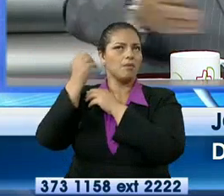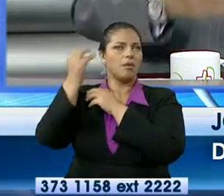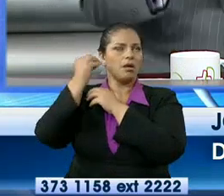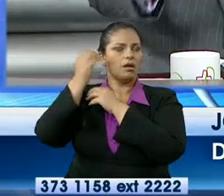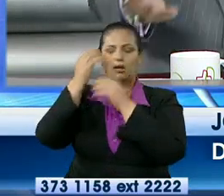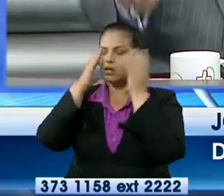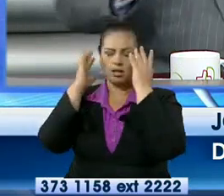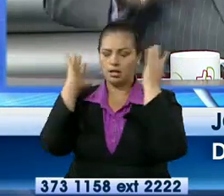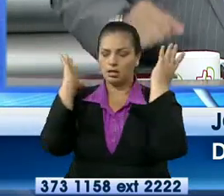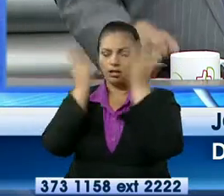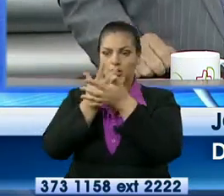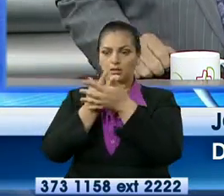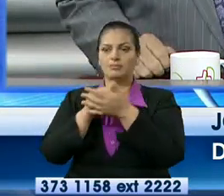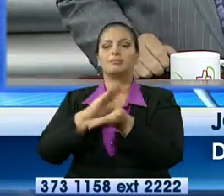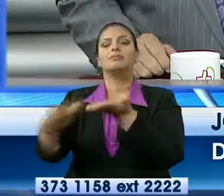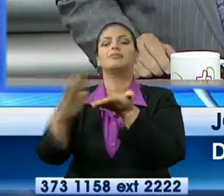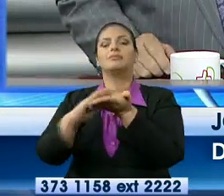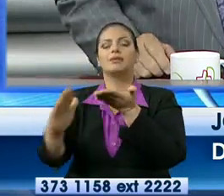no le digo José Morales que está ahí.